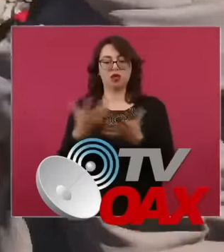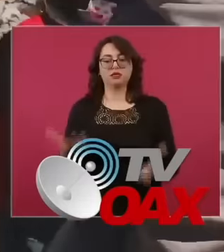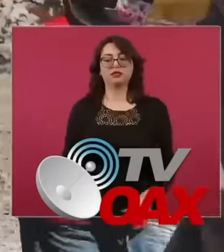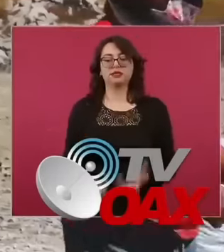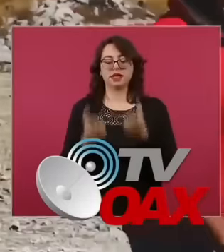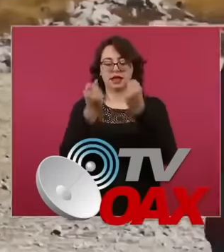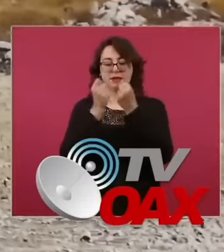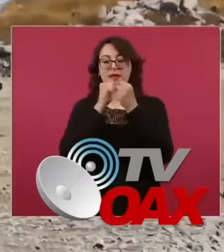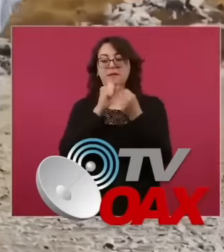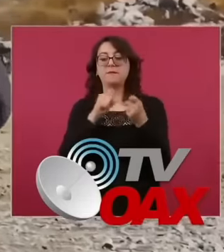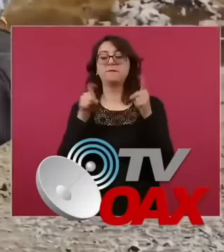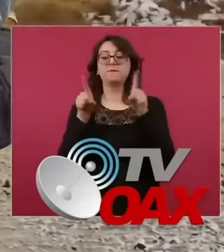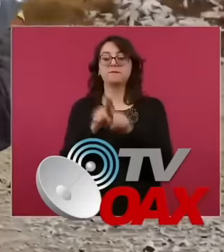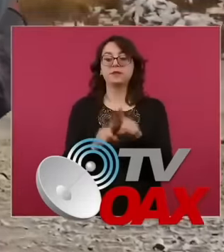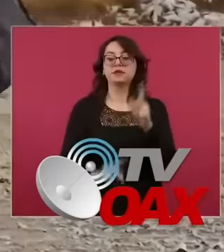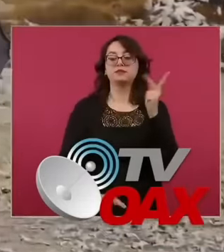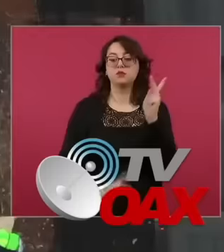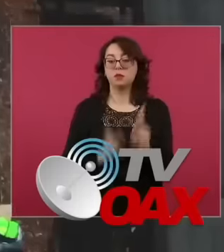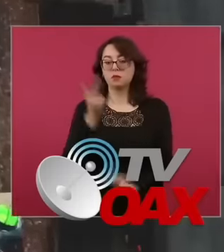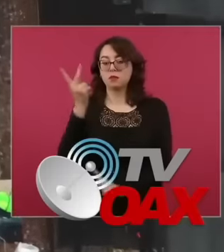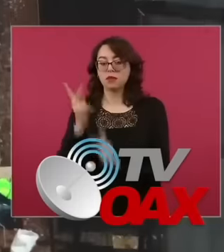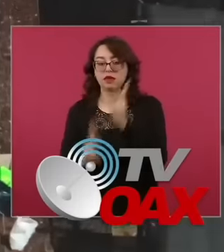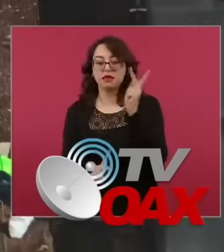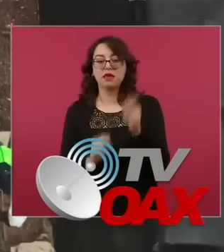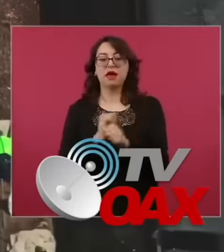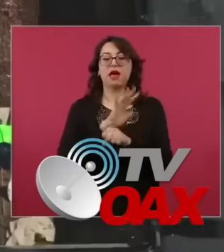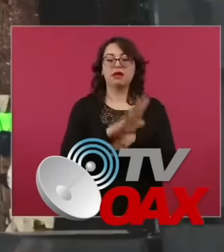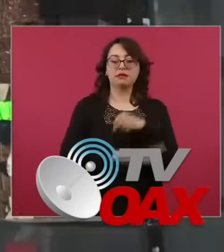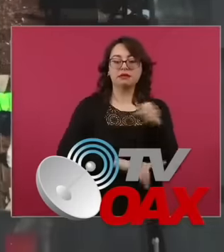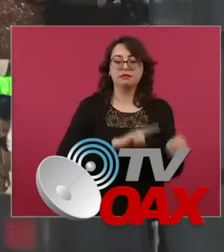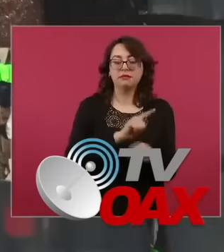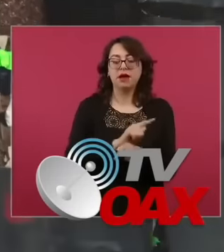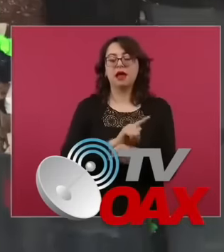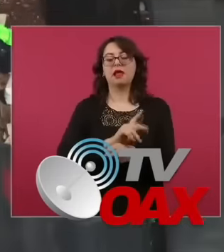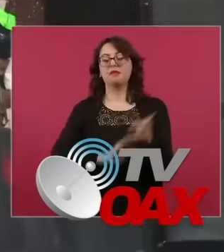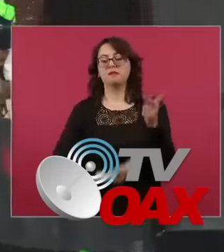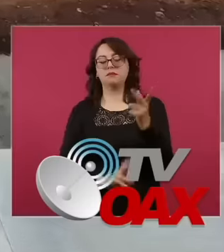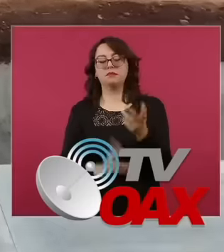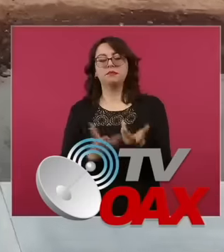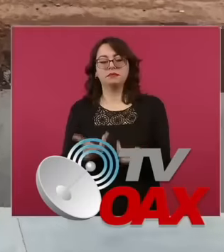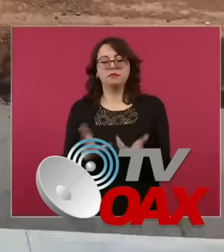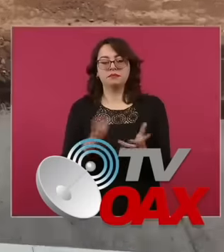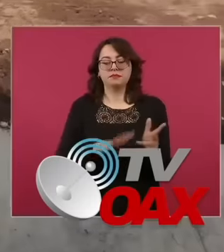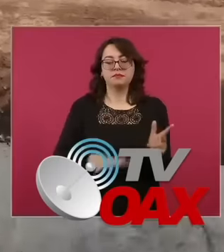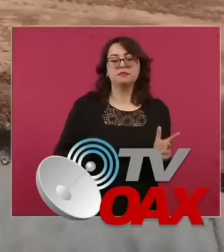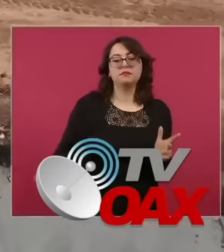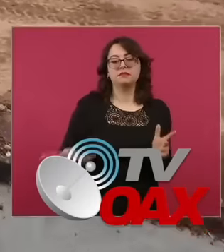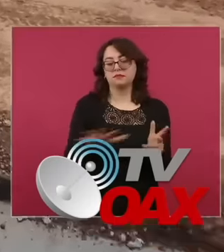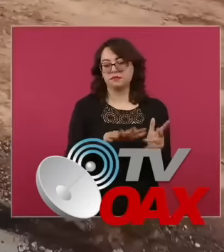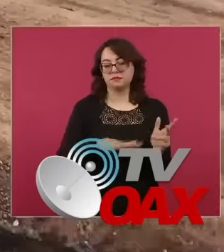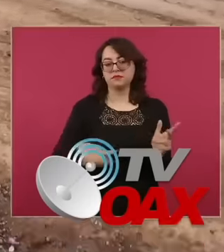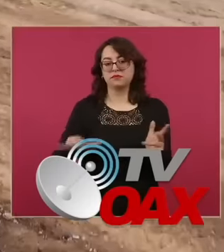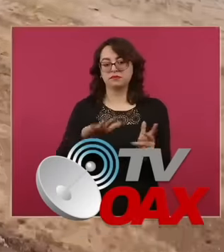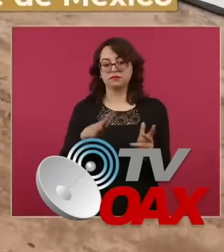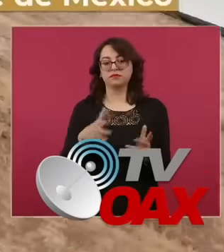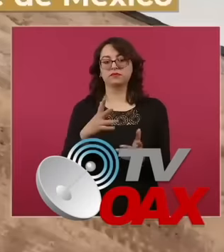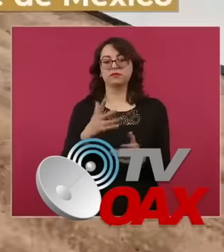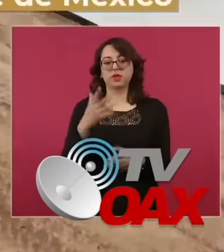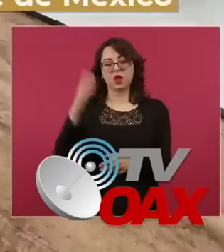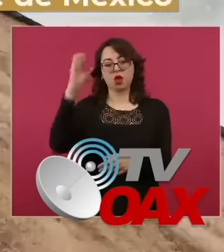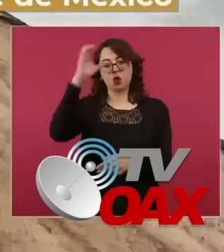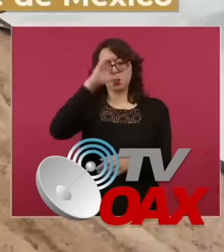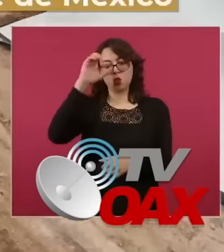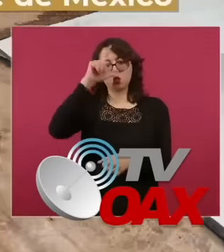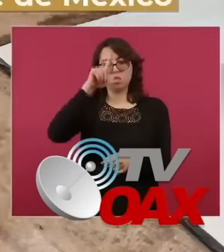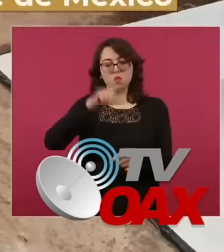vegetación halófila nativa y endémica para evitar tolvaneras se conservan y promueven procesos bioculturales